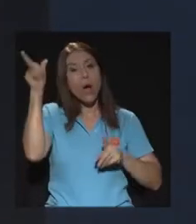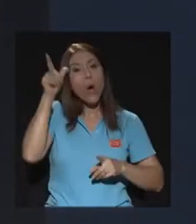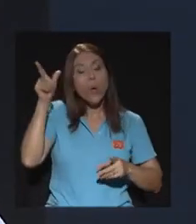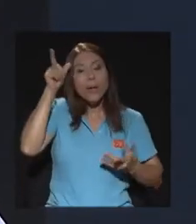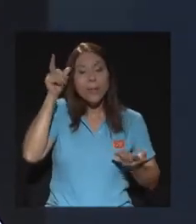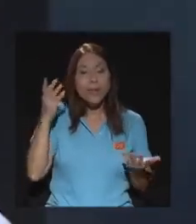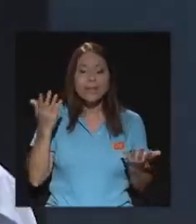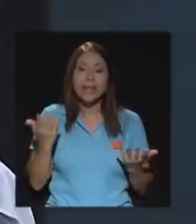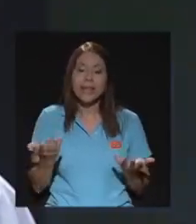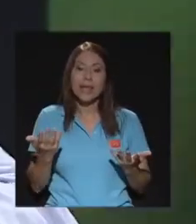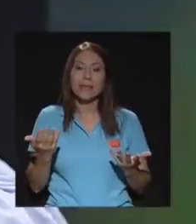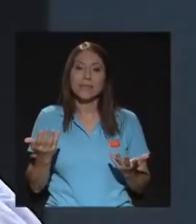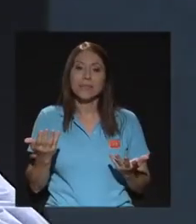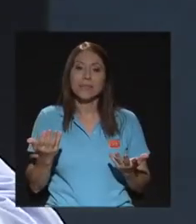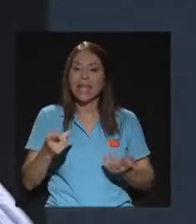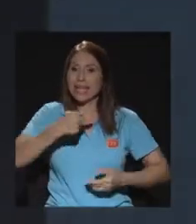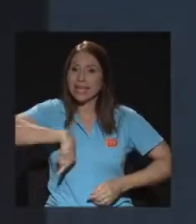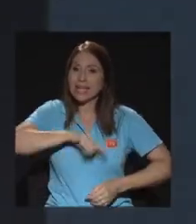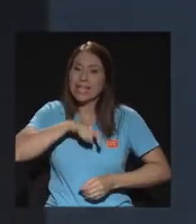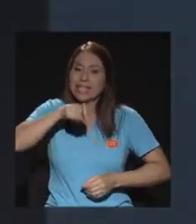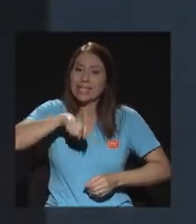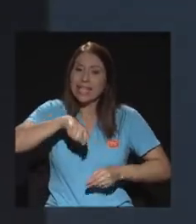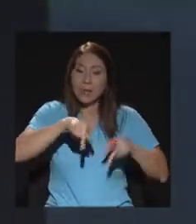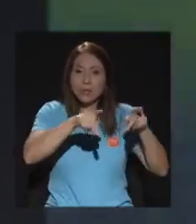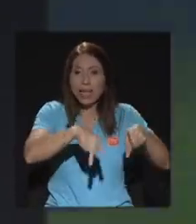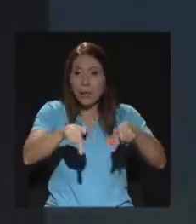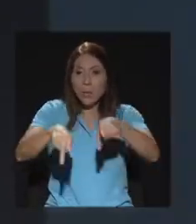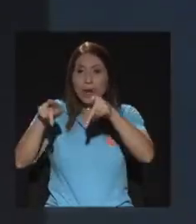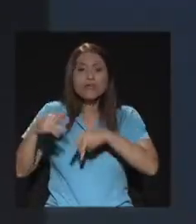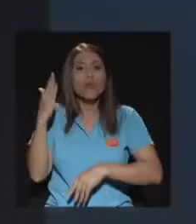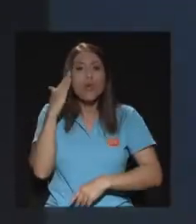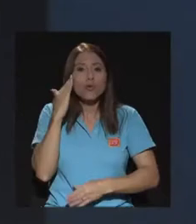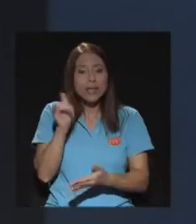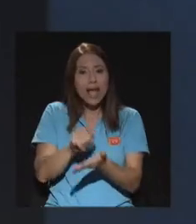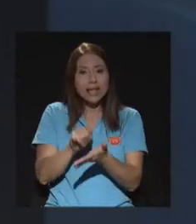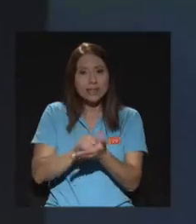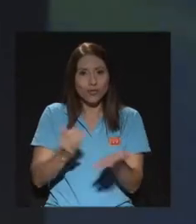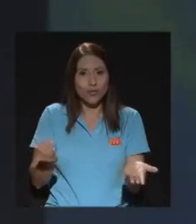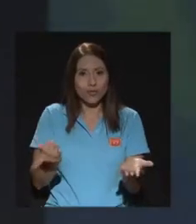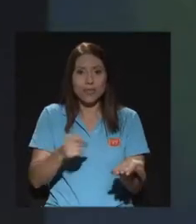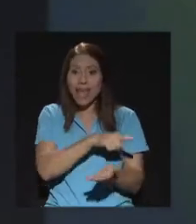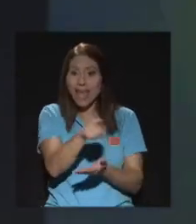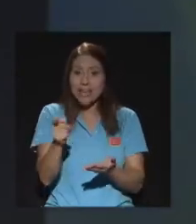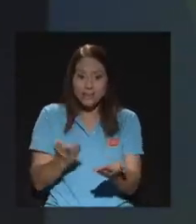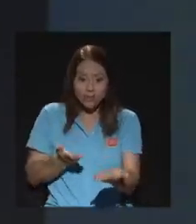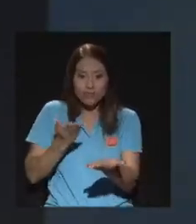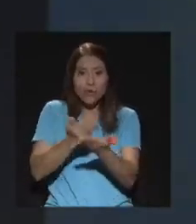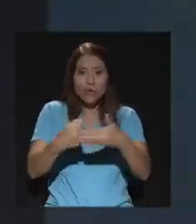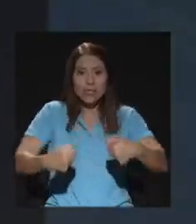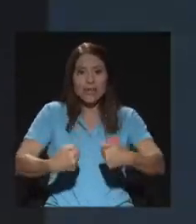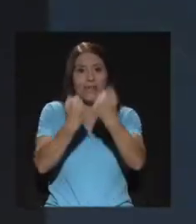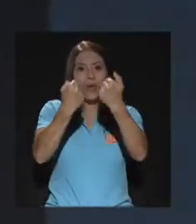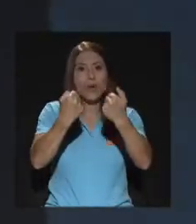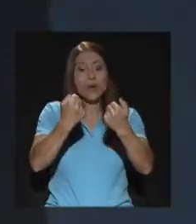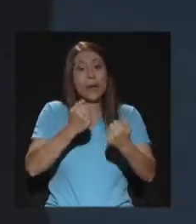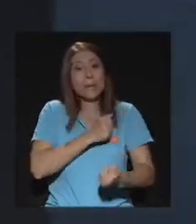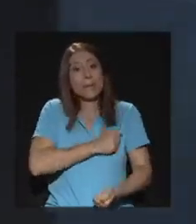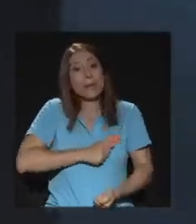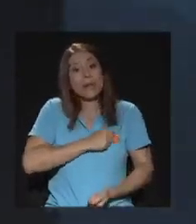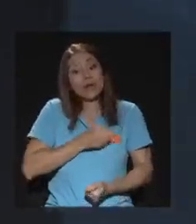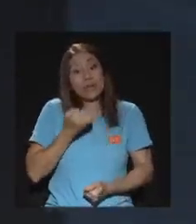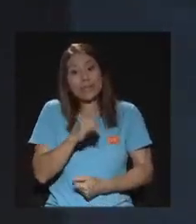que necesitamos que la población conozca eso. Yo coloco eso como un desafío, perdonen decir, la población necesita,